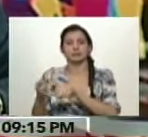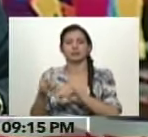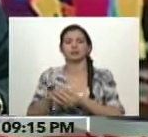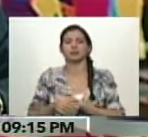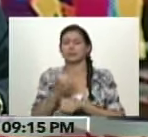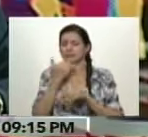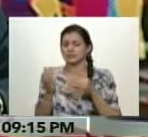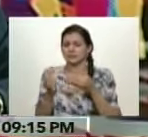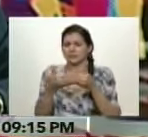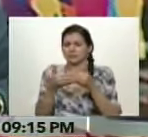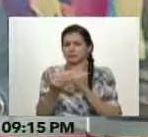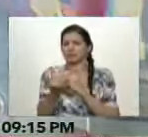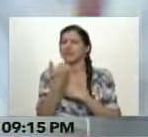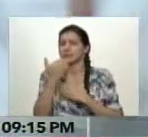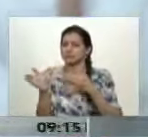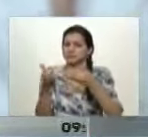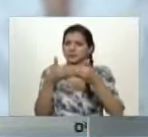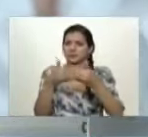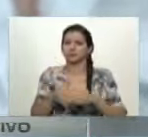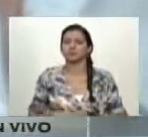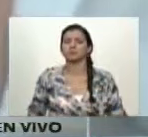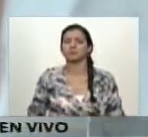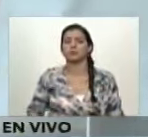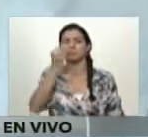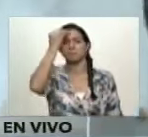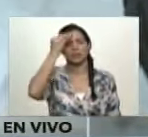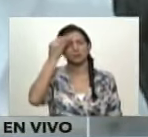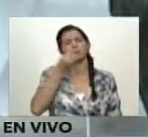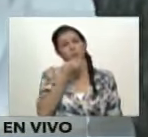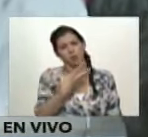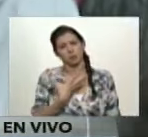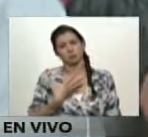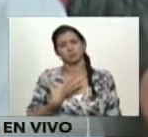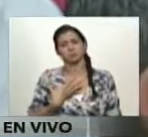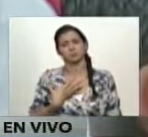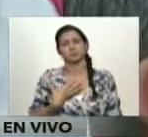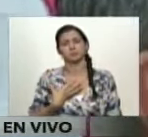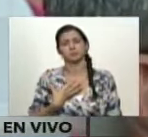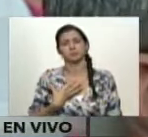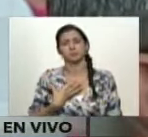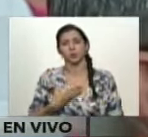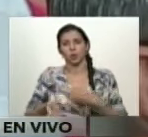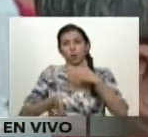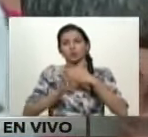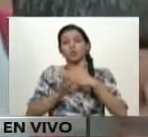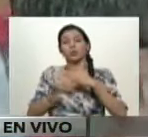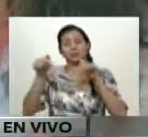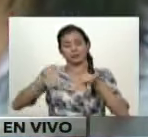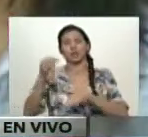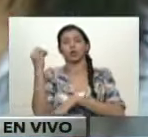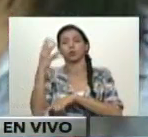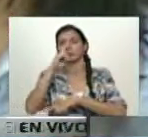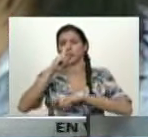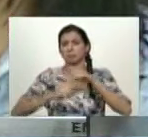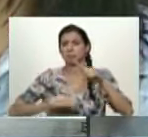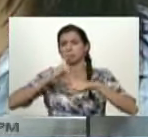cerrar, yo creo pertinente mantener vivo este congreso,